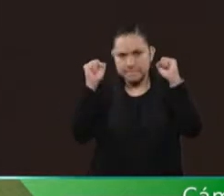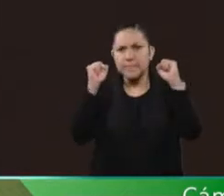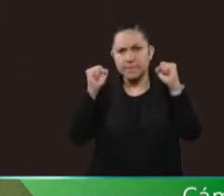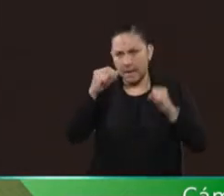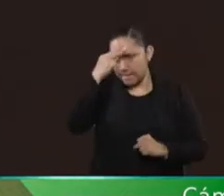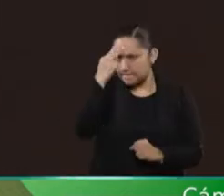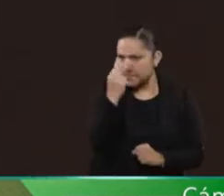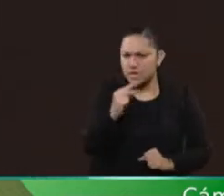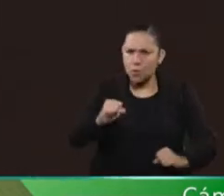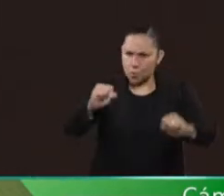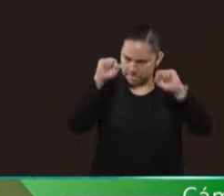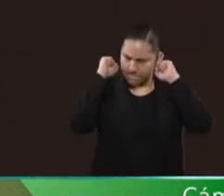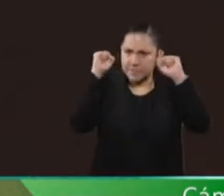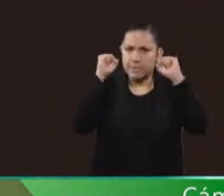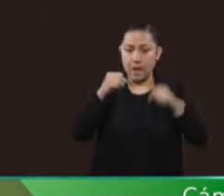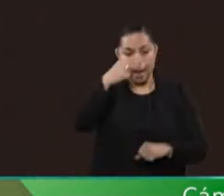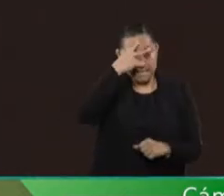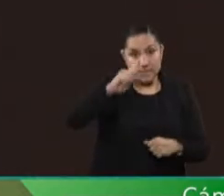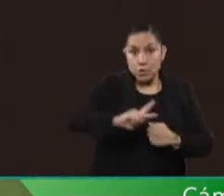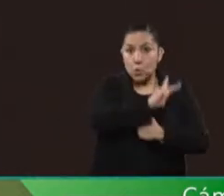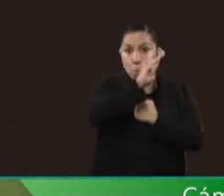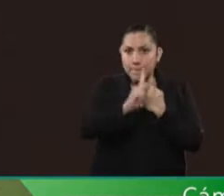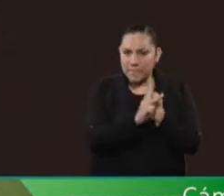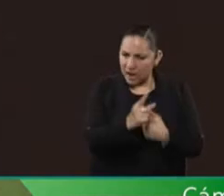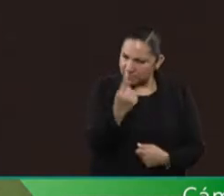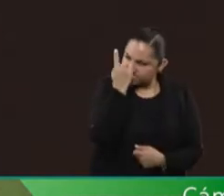patria la patria es